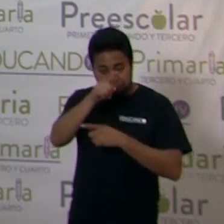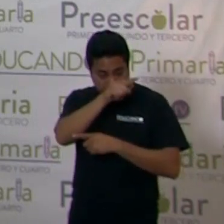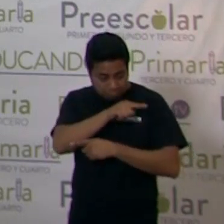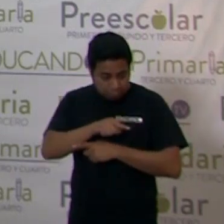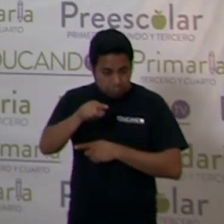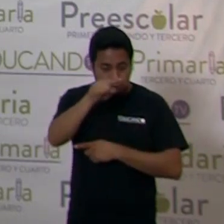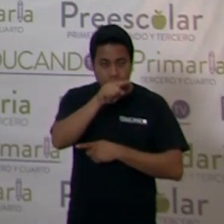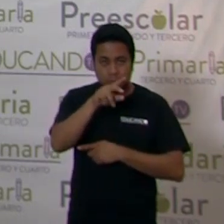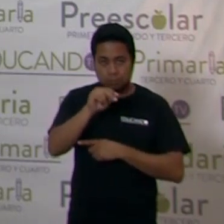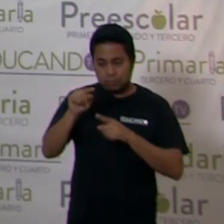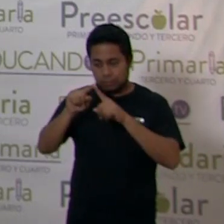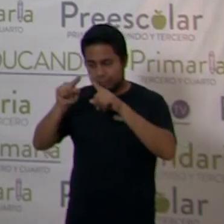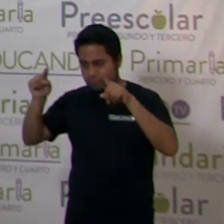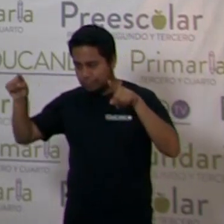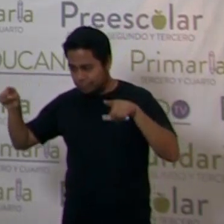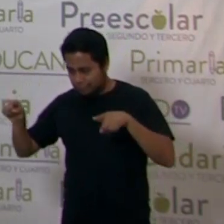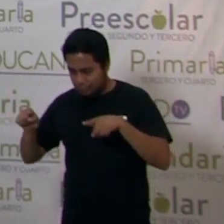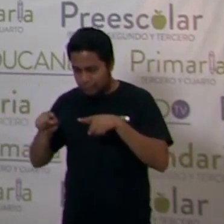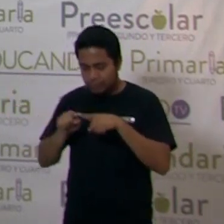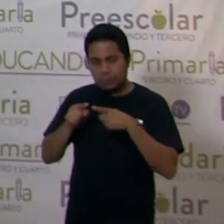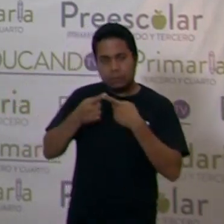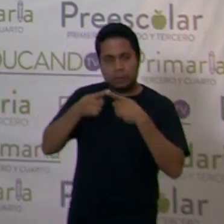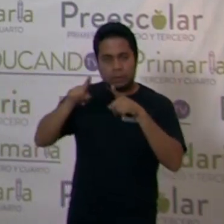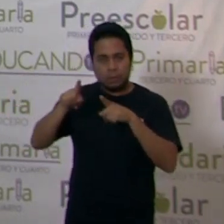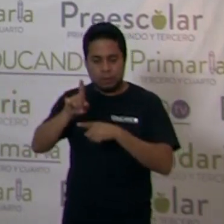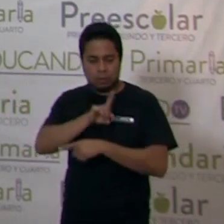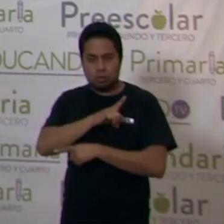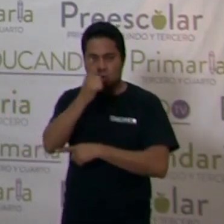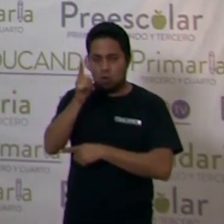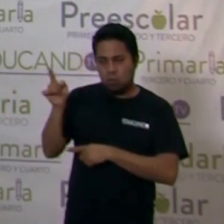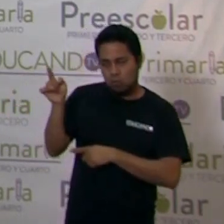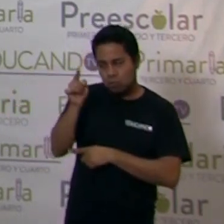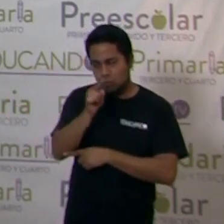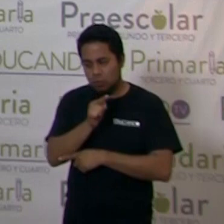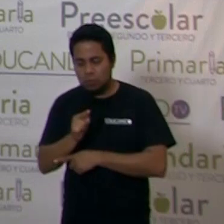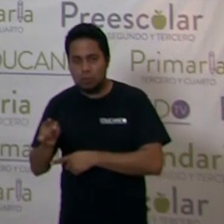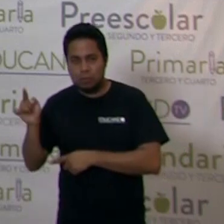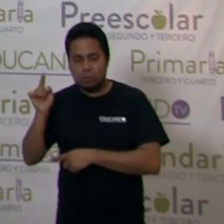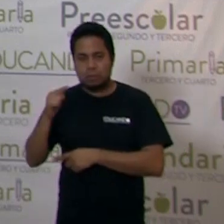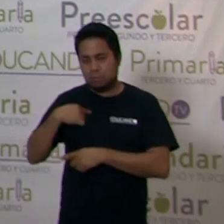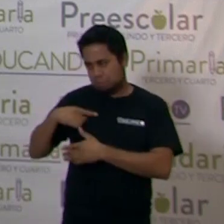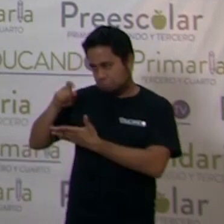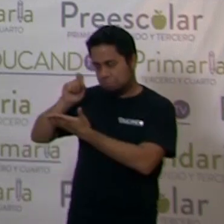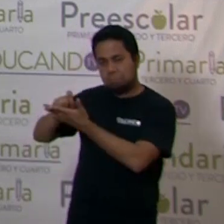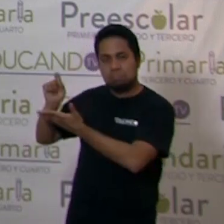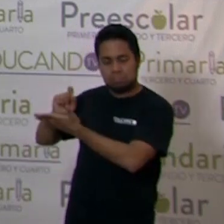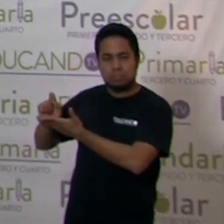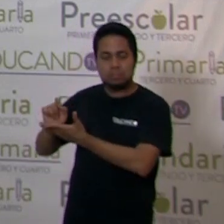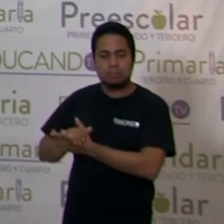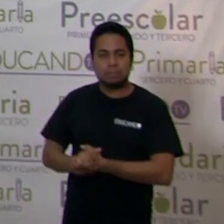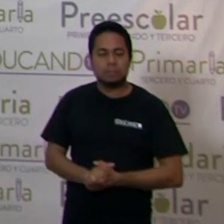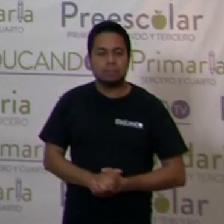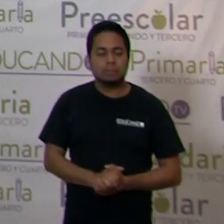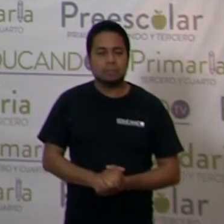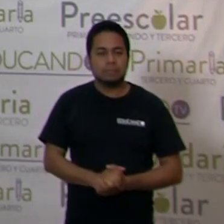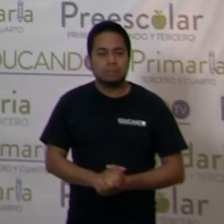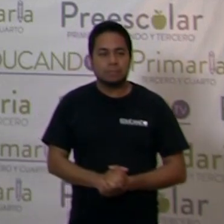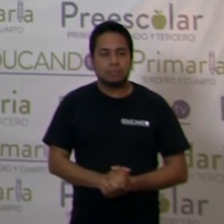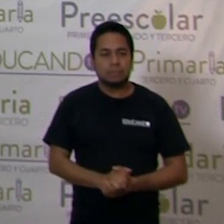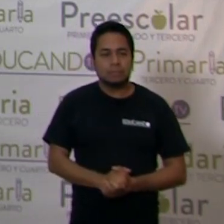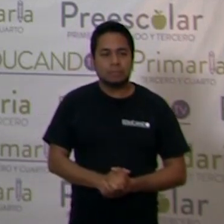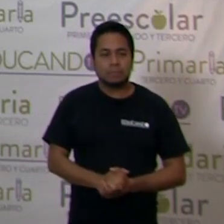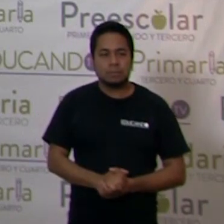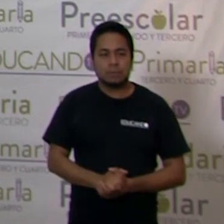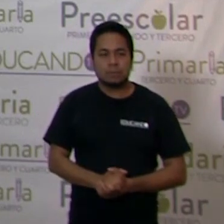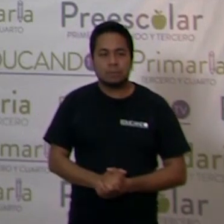óvalo y cuántos lados uno Solamente vamos a colocarlo y vamos a